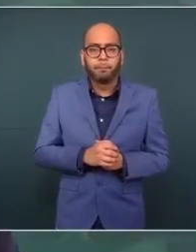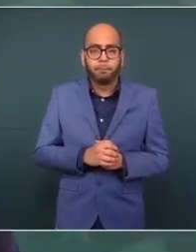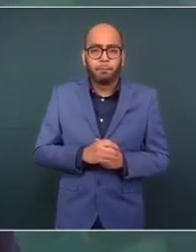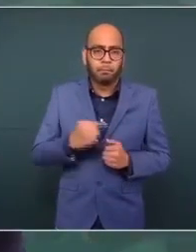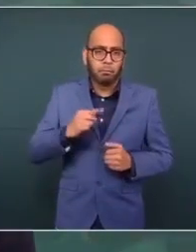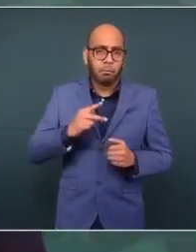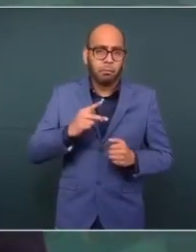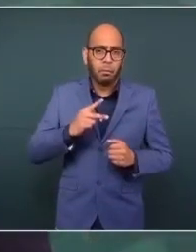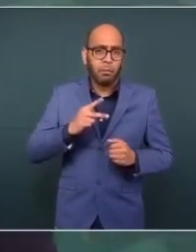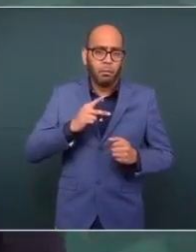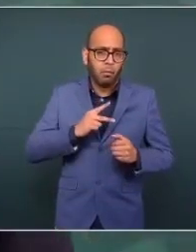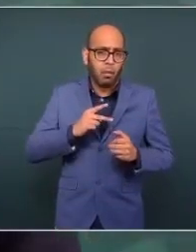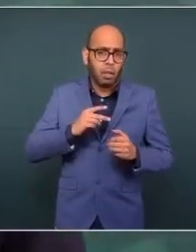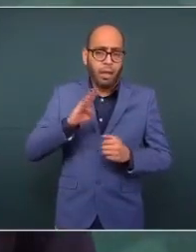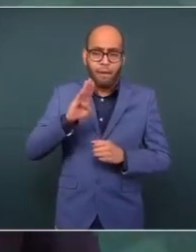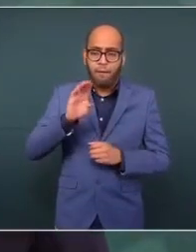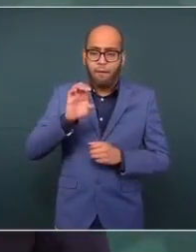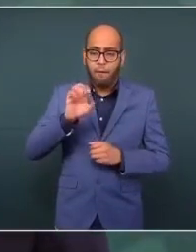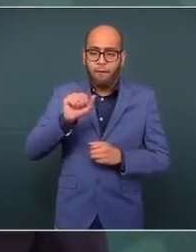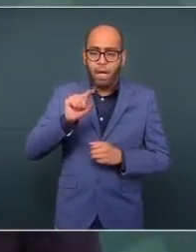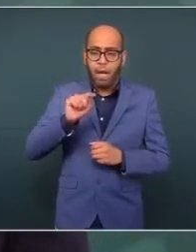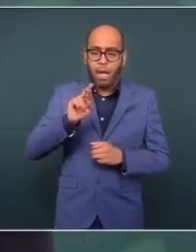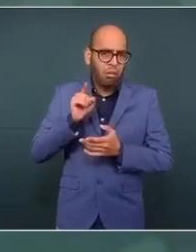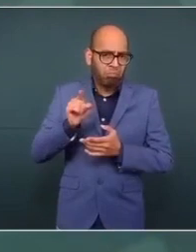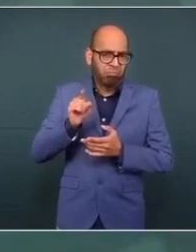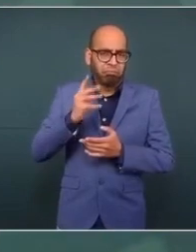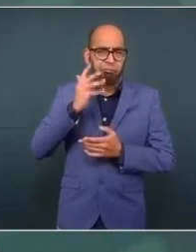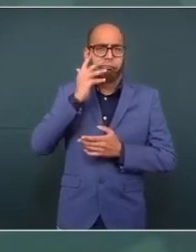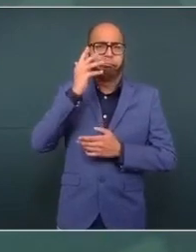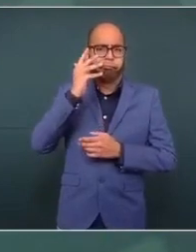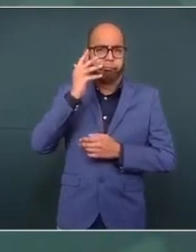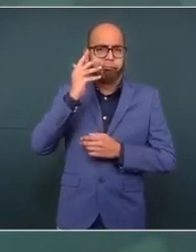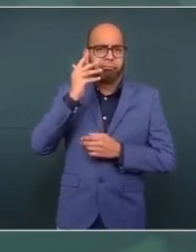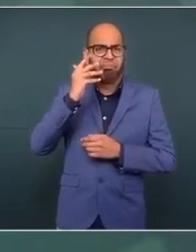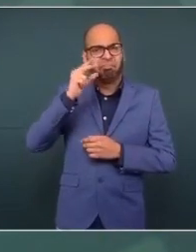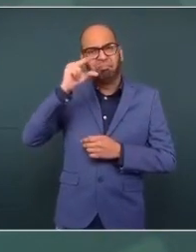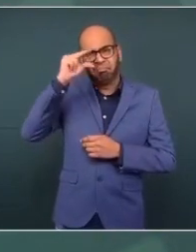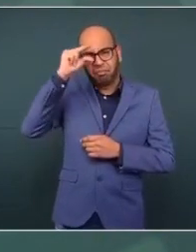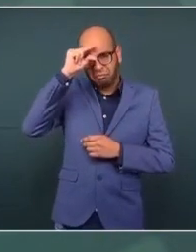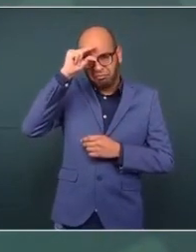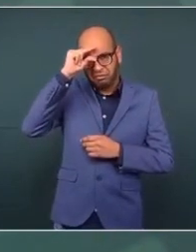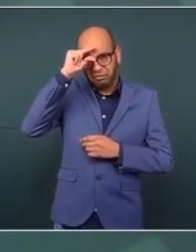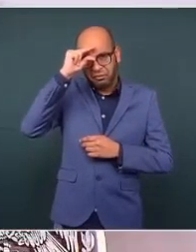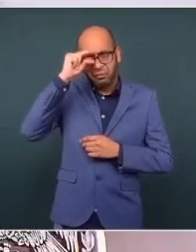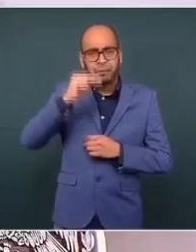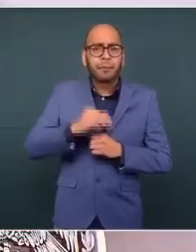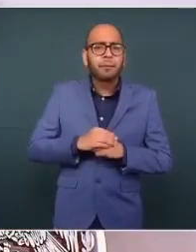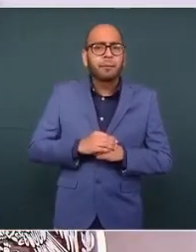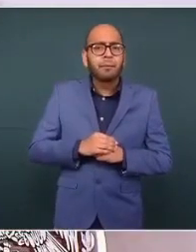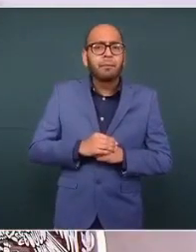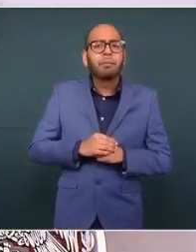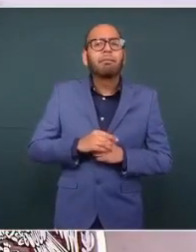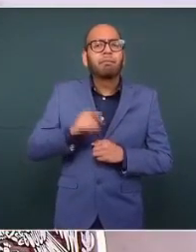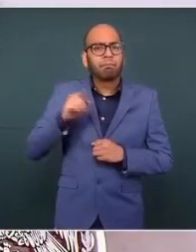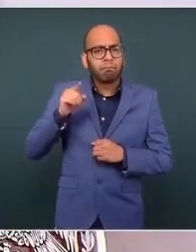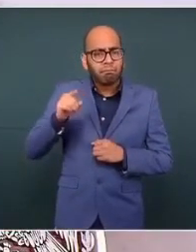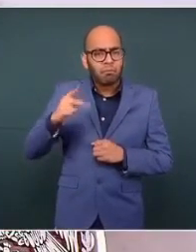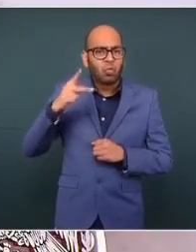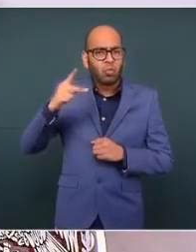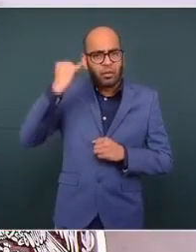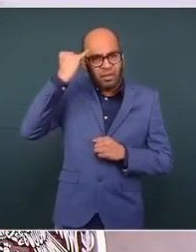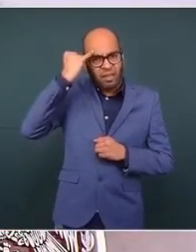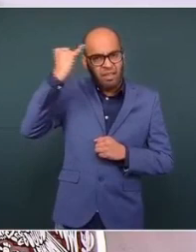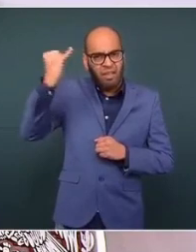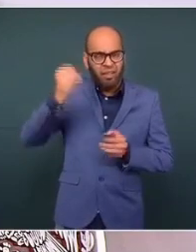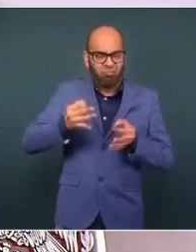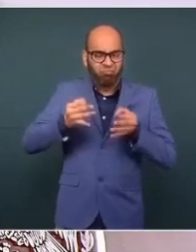Beatriz es una mujer con criterio, inteligente y con convicciones.